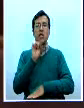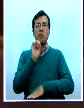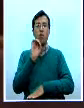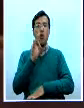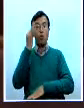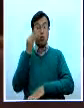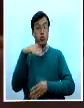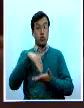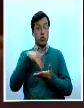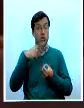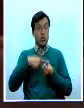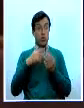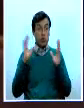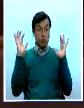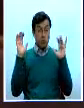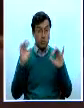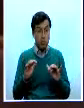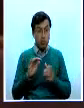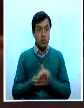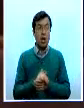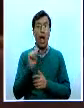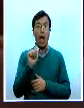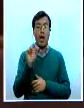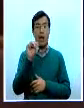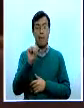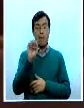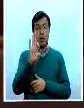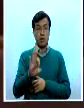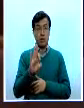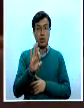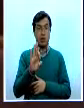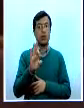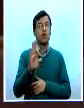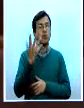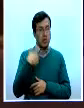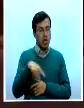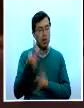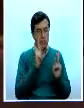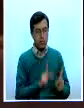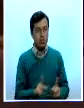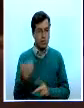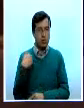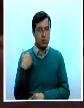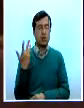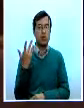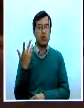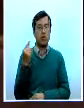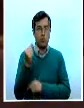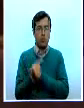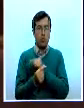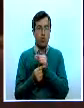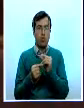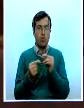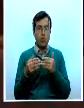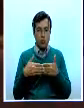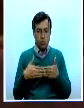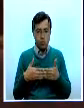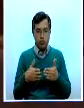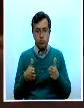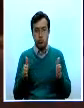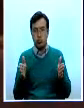a pesar que la disposición que tiene la emt y que lo va a ejecutar lo han hecho un plan muy bien establecido es ir cerrando y abriendo las